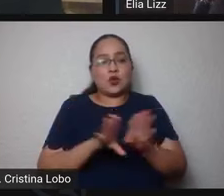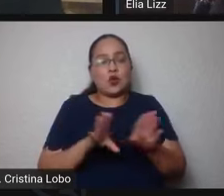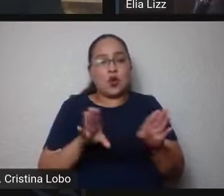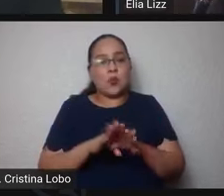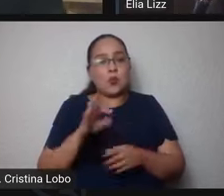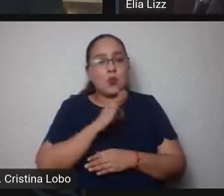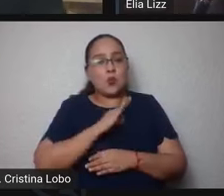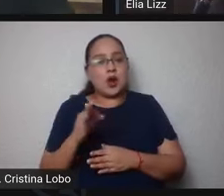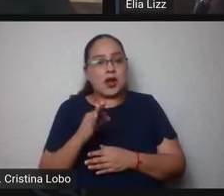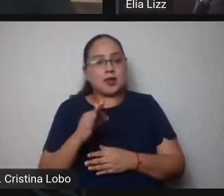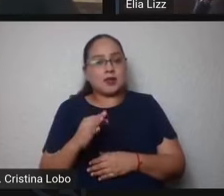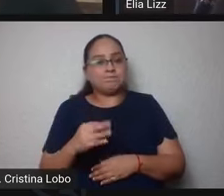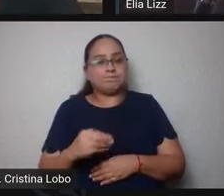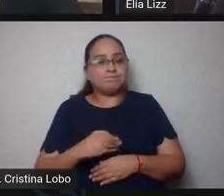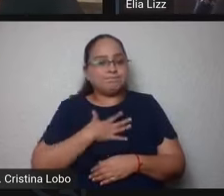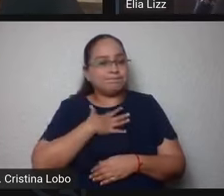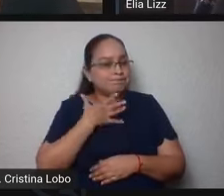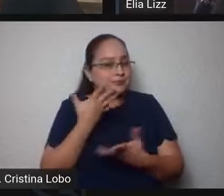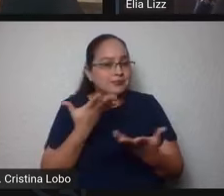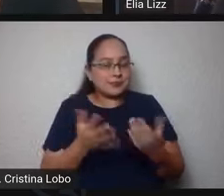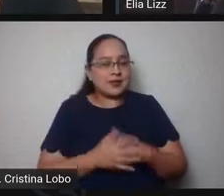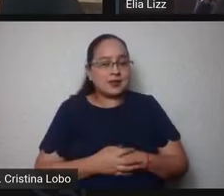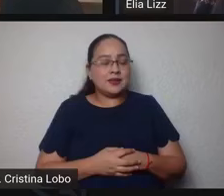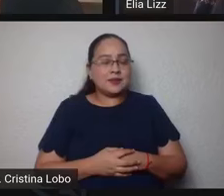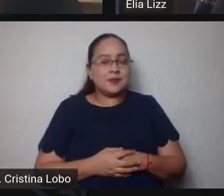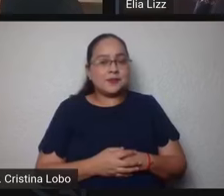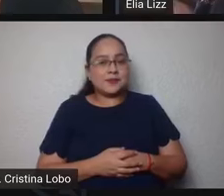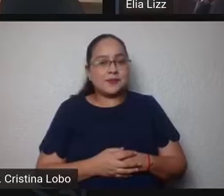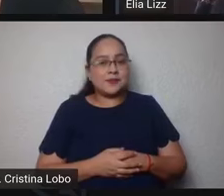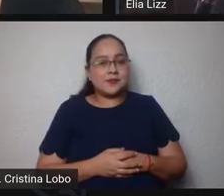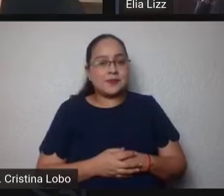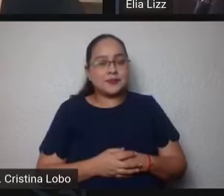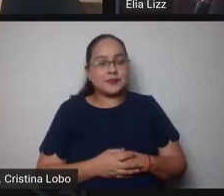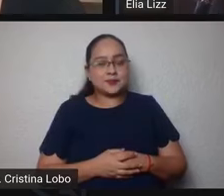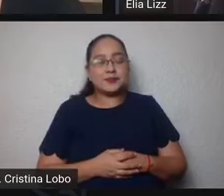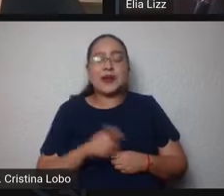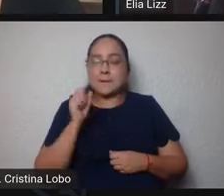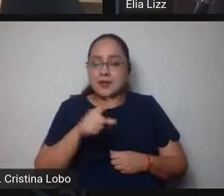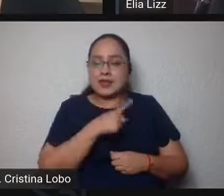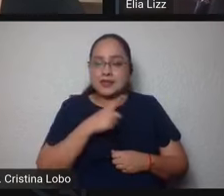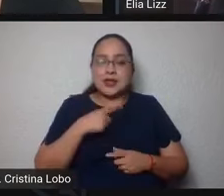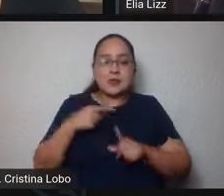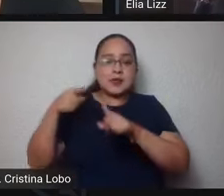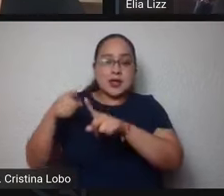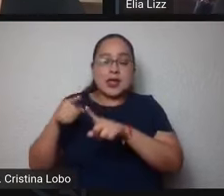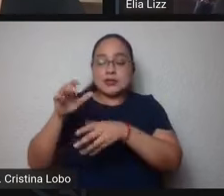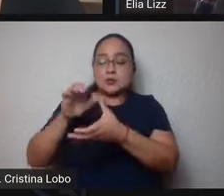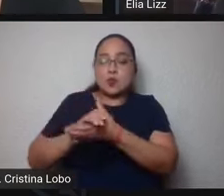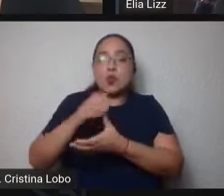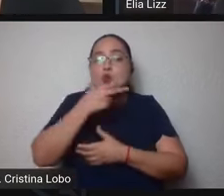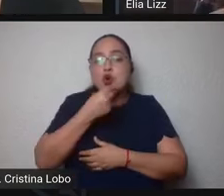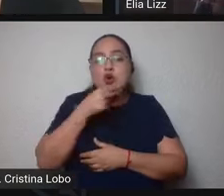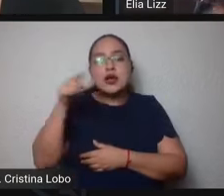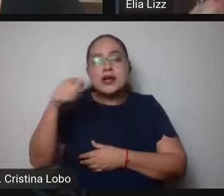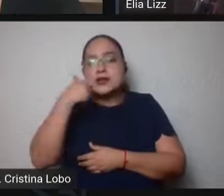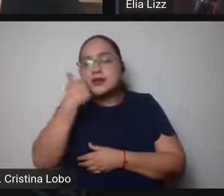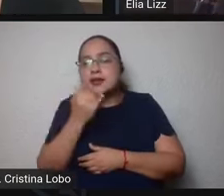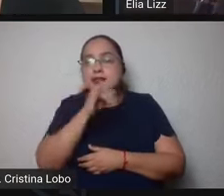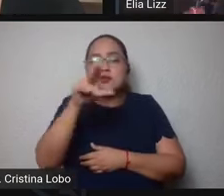erotizarnos? Es la pregunta. Primero habría que ver también la disposición de la pareja. A lo mejor,